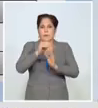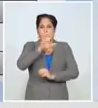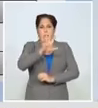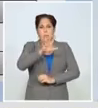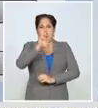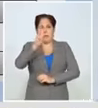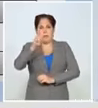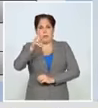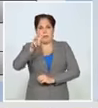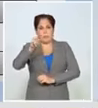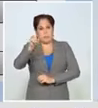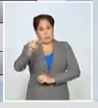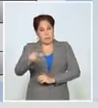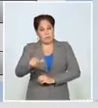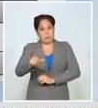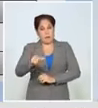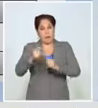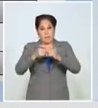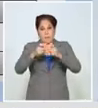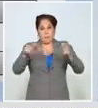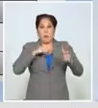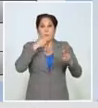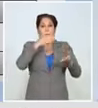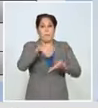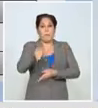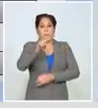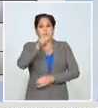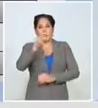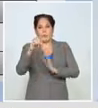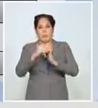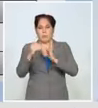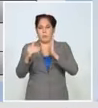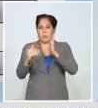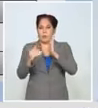10.513, y la cifra de fallecidos,